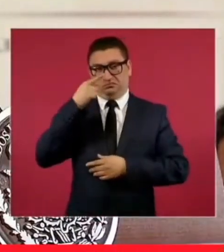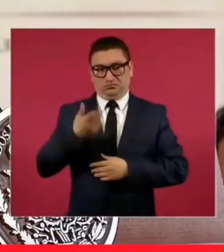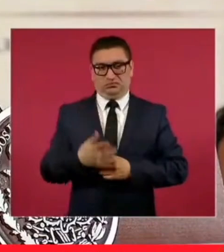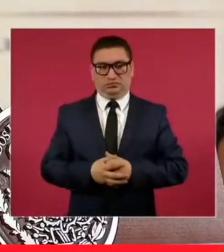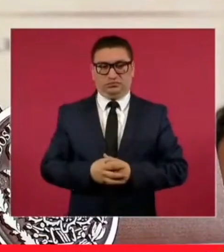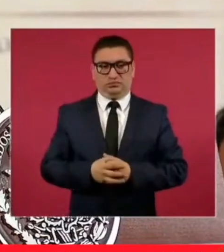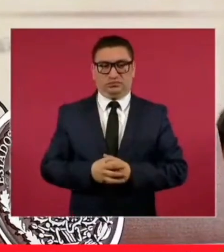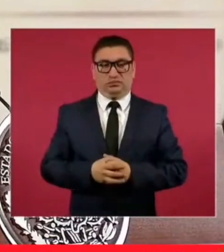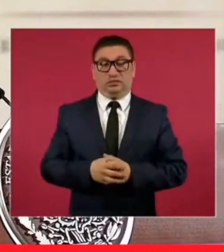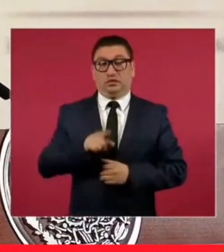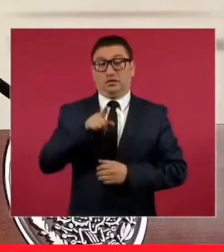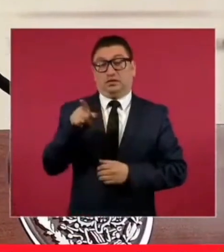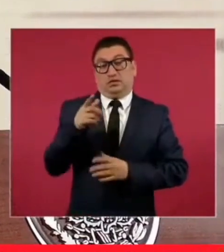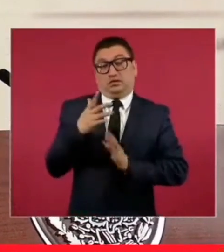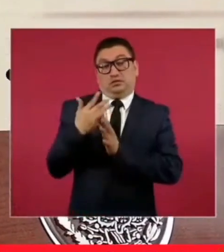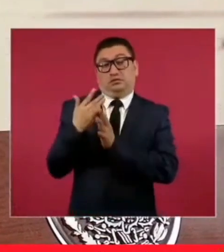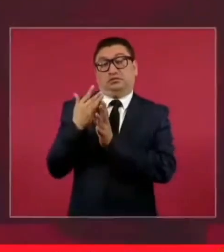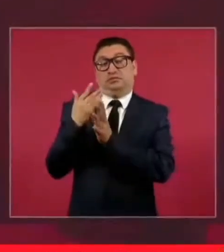que tienen